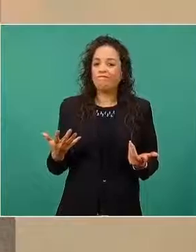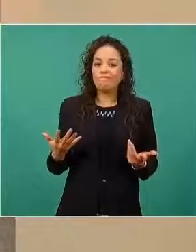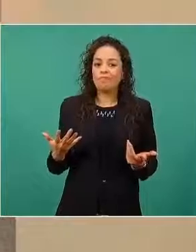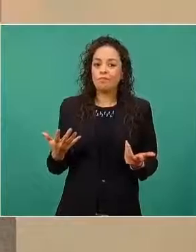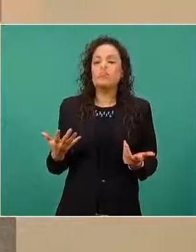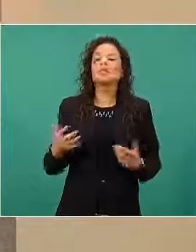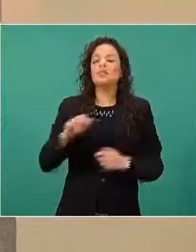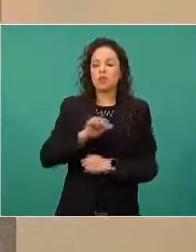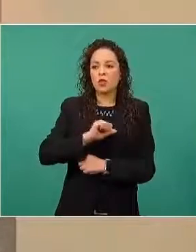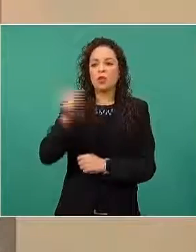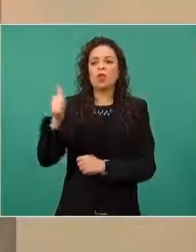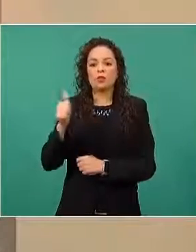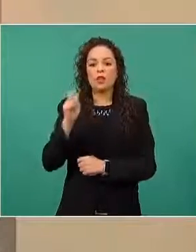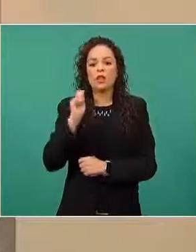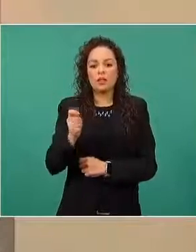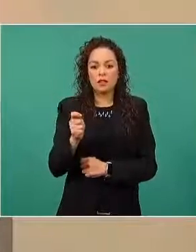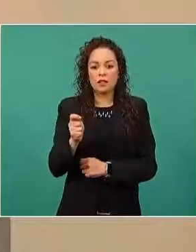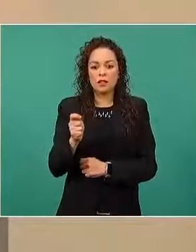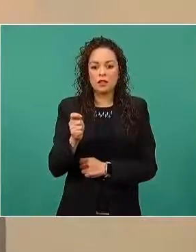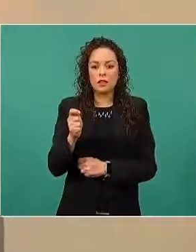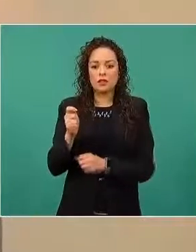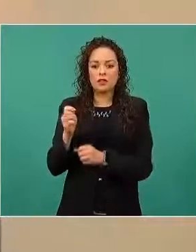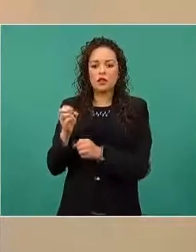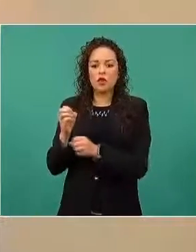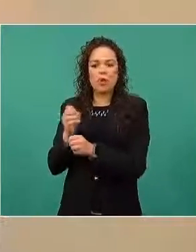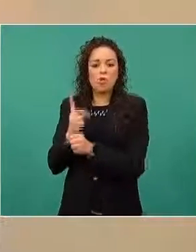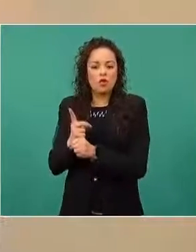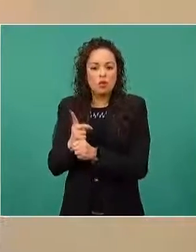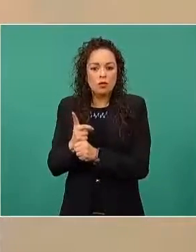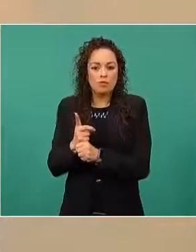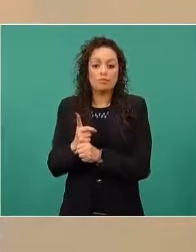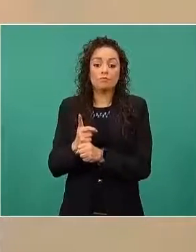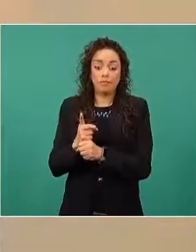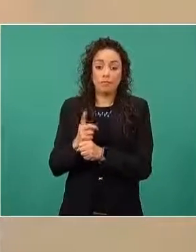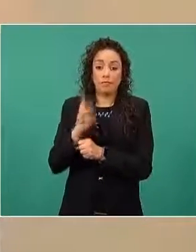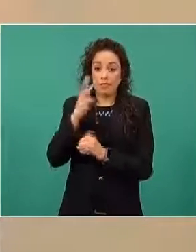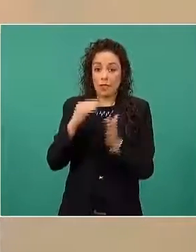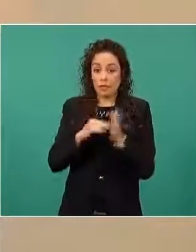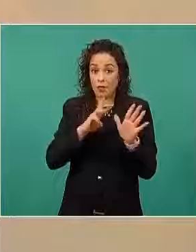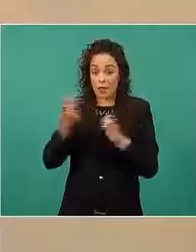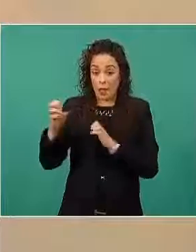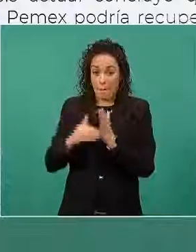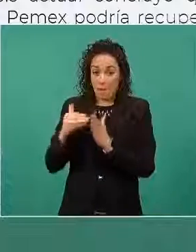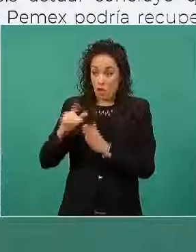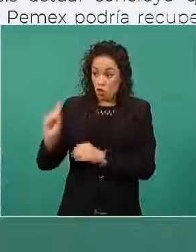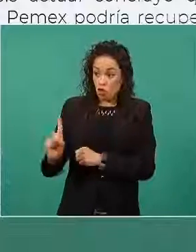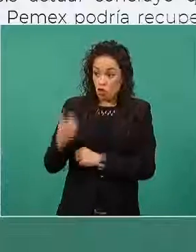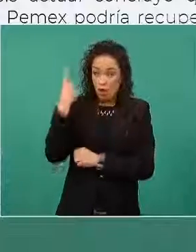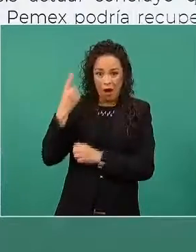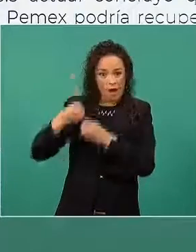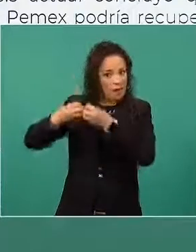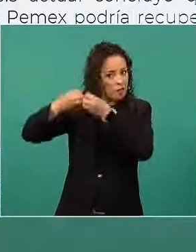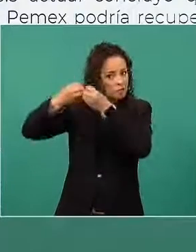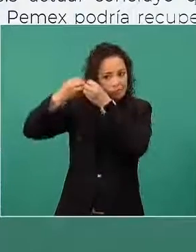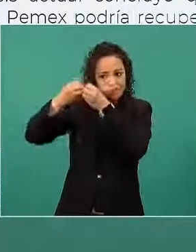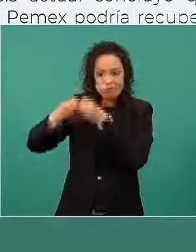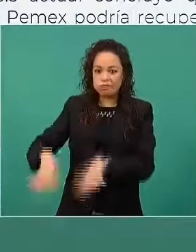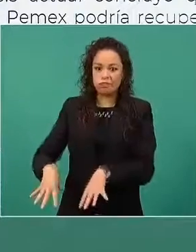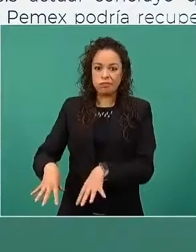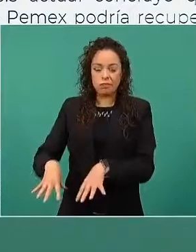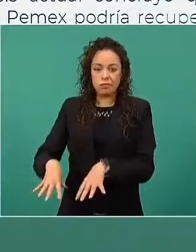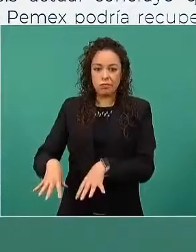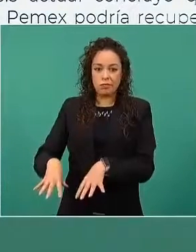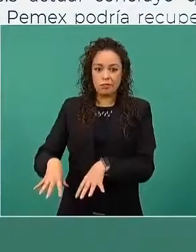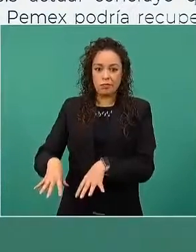que tenemos son perder los 1.300 millones de dólares que se enterraron en estos